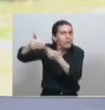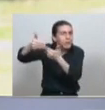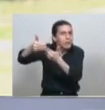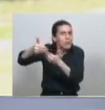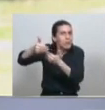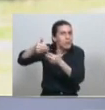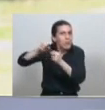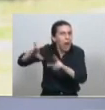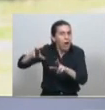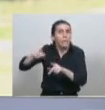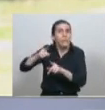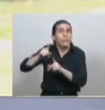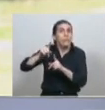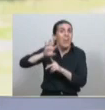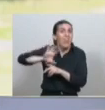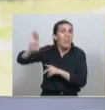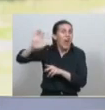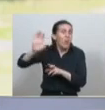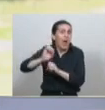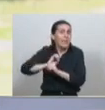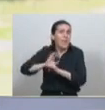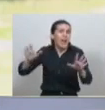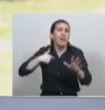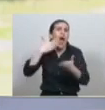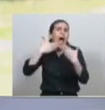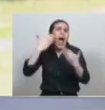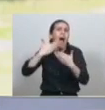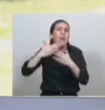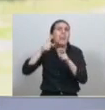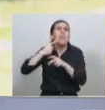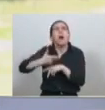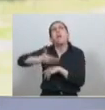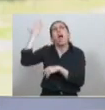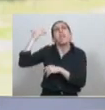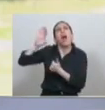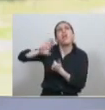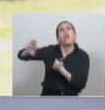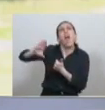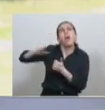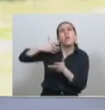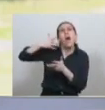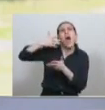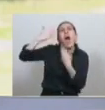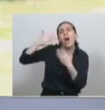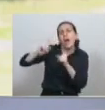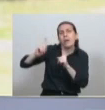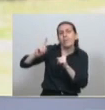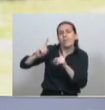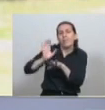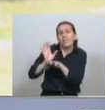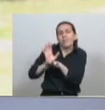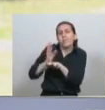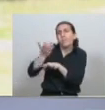ayudaba a descomprimir y sobre todo compensarlo a kicillof y más específicamente a máximo y a cristina kirchner